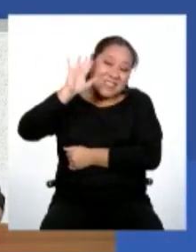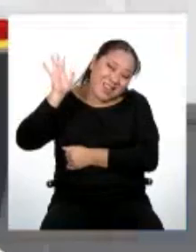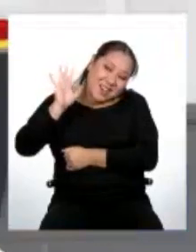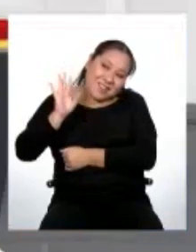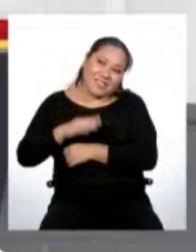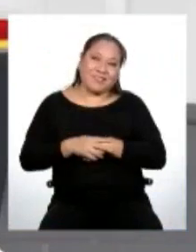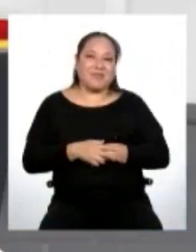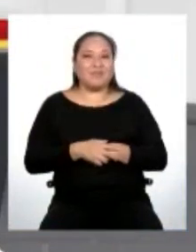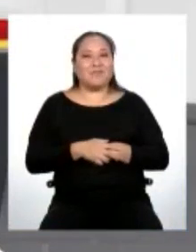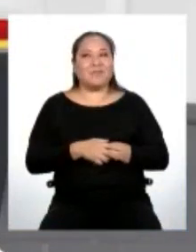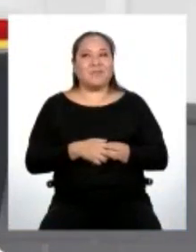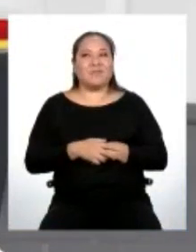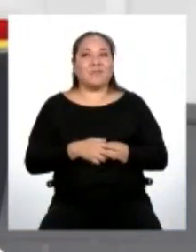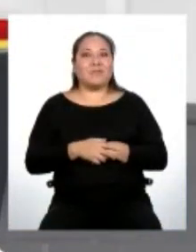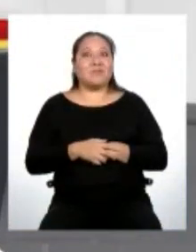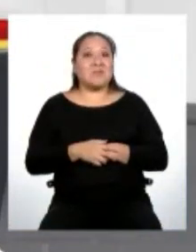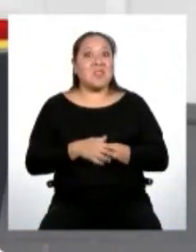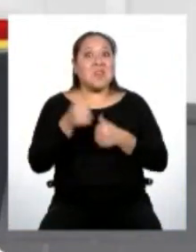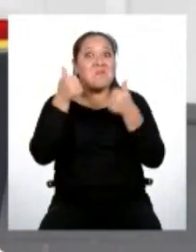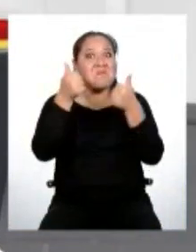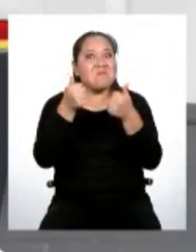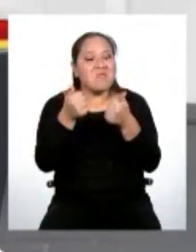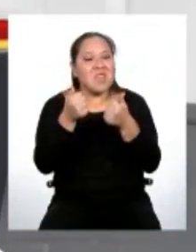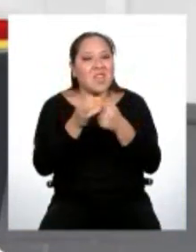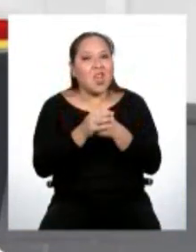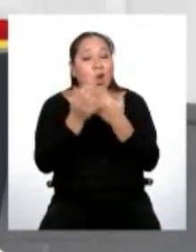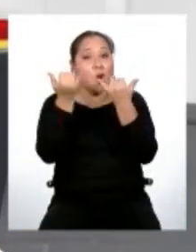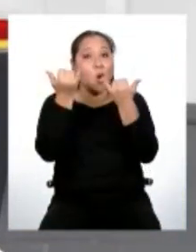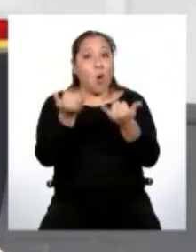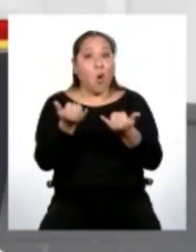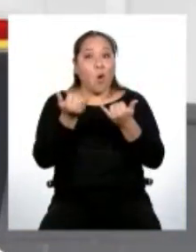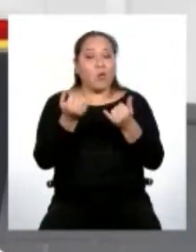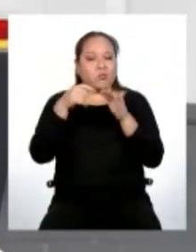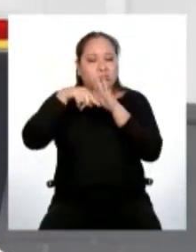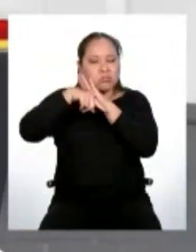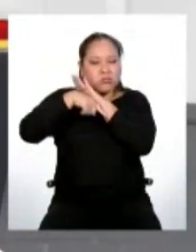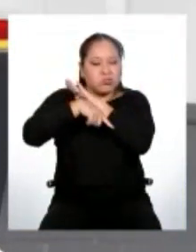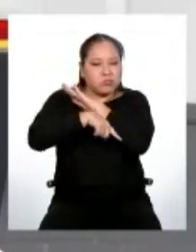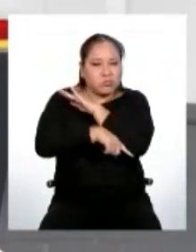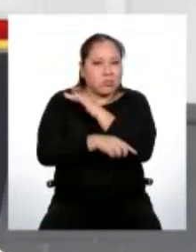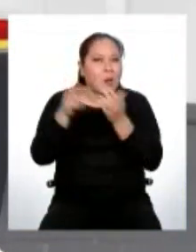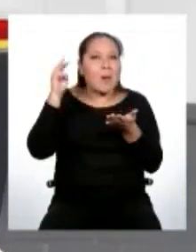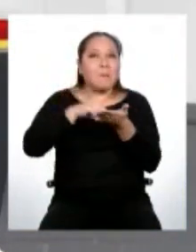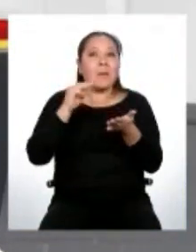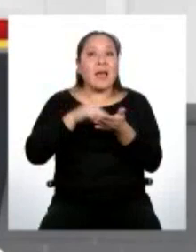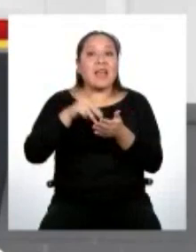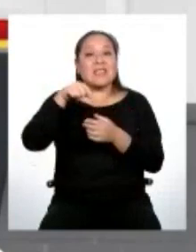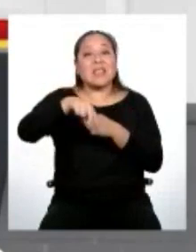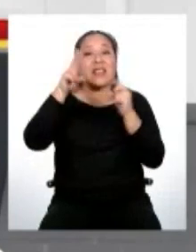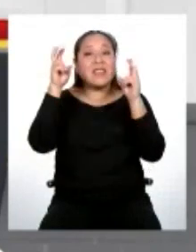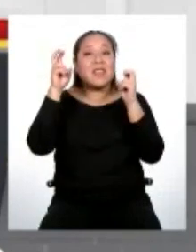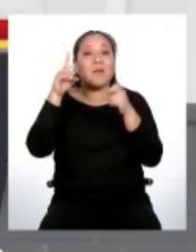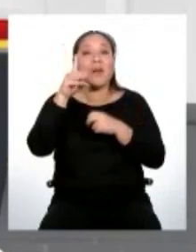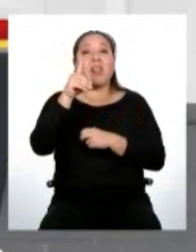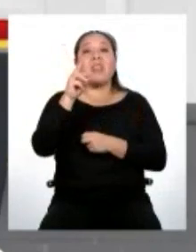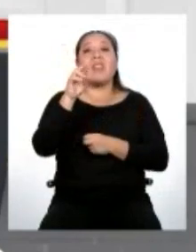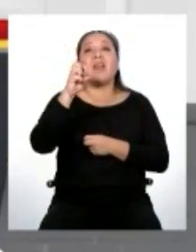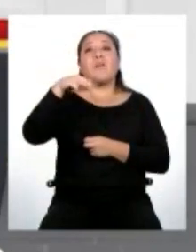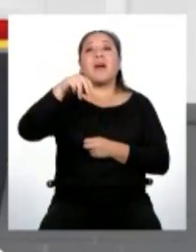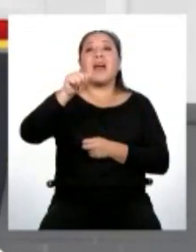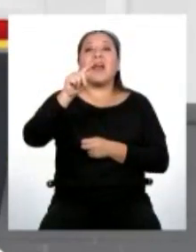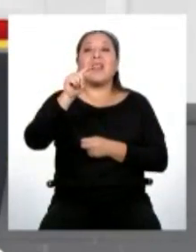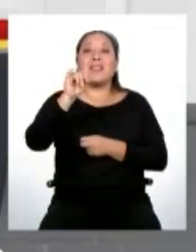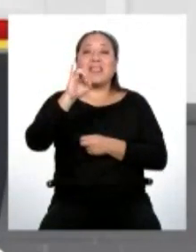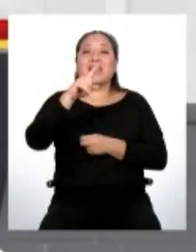Chao. ¿No fue increíble? Hoy hemos profundizado mucho más sobre la dramatización de una